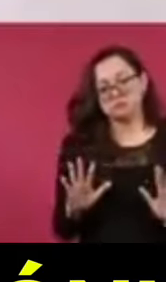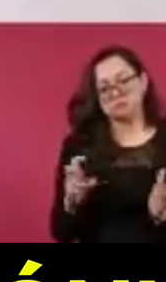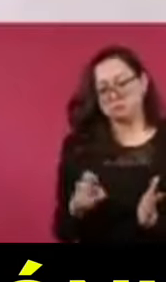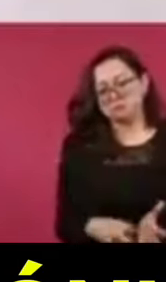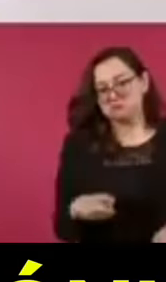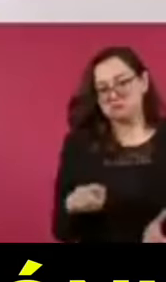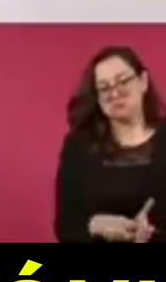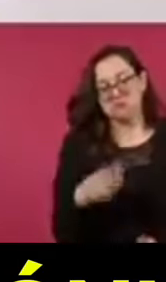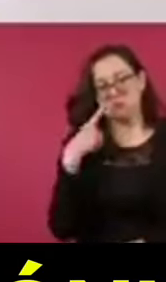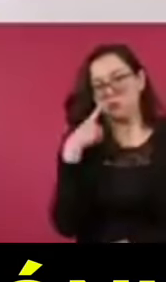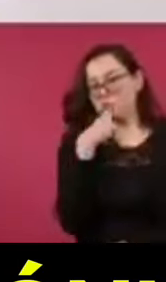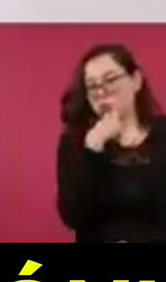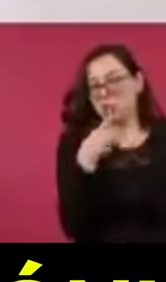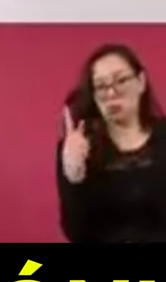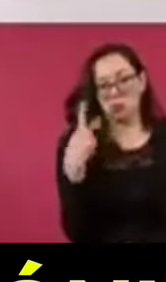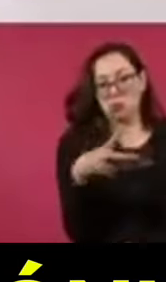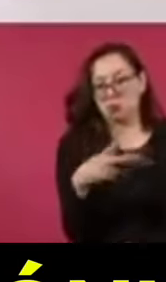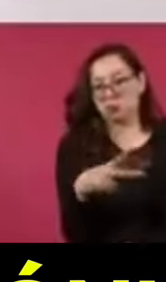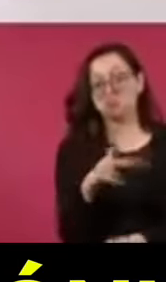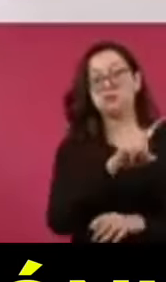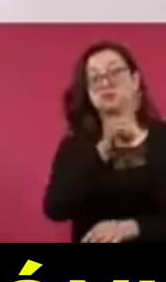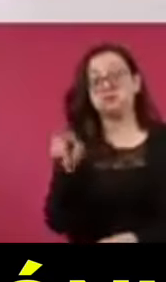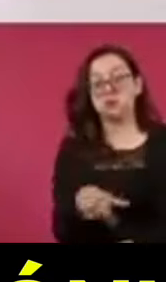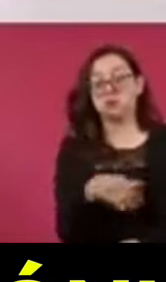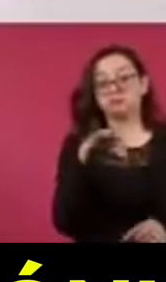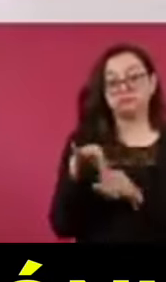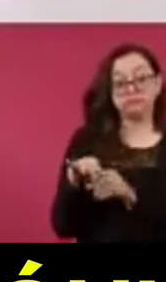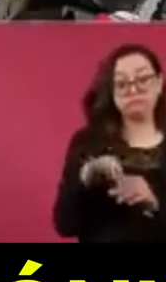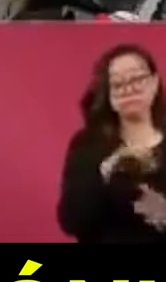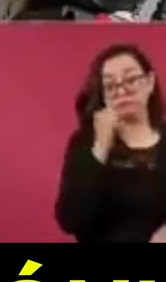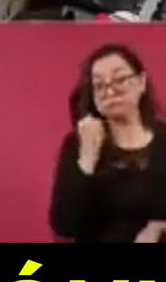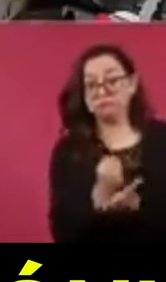corregir y en su caso aprobar.